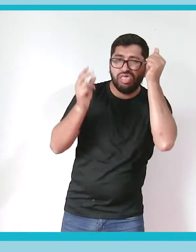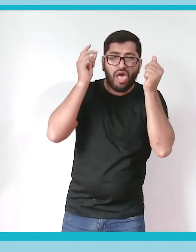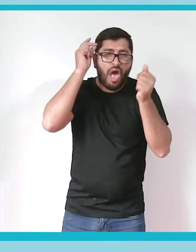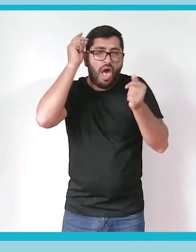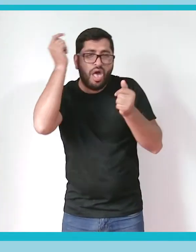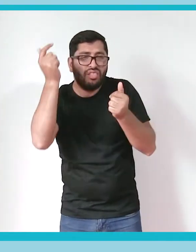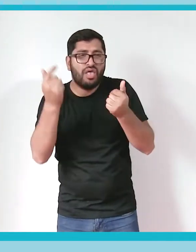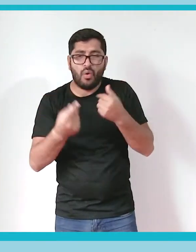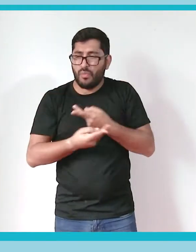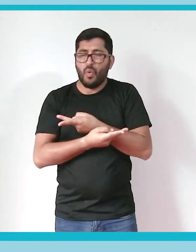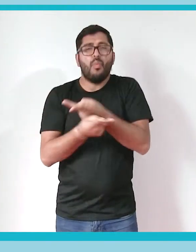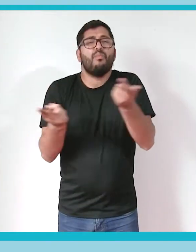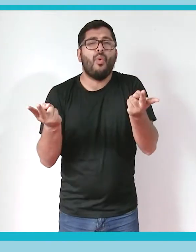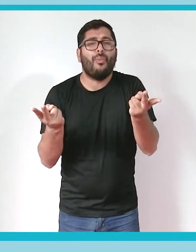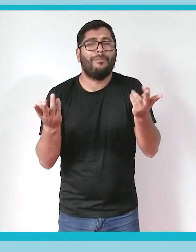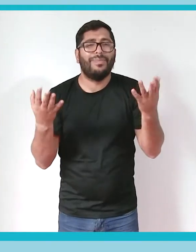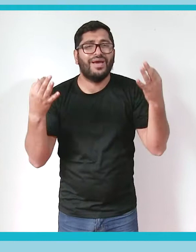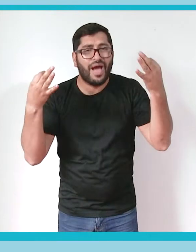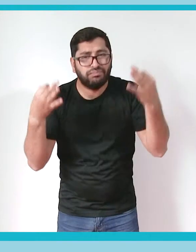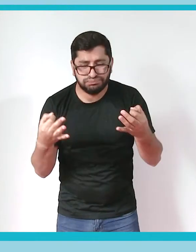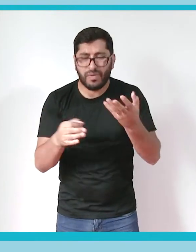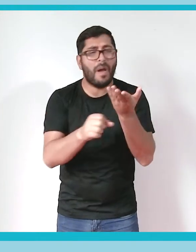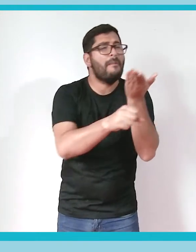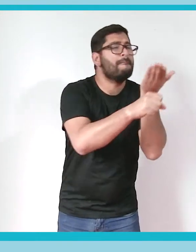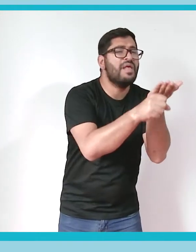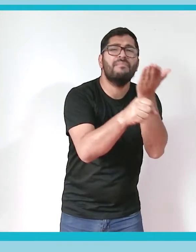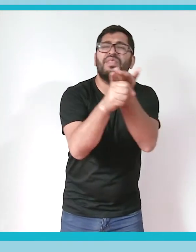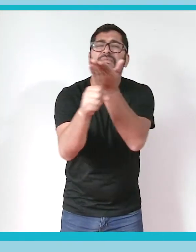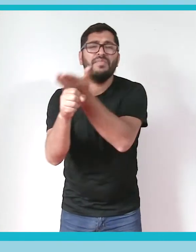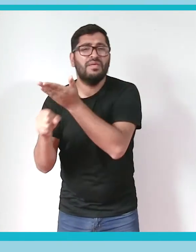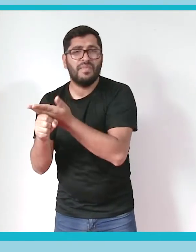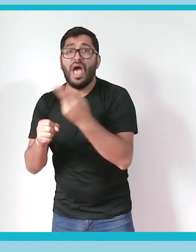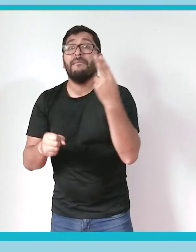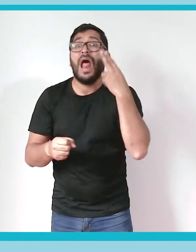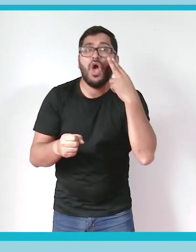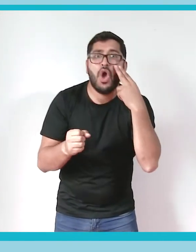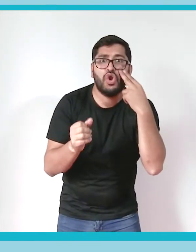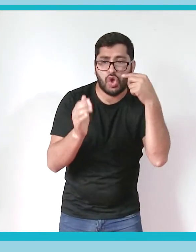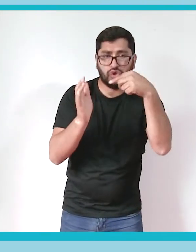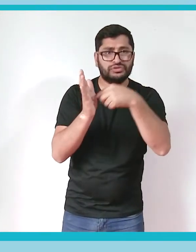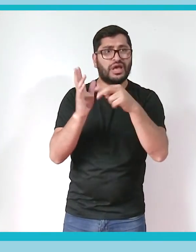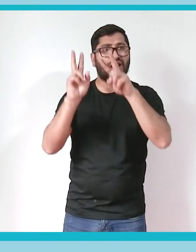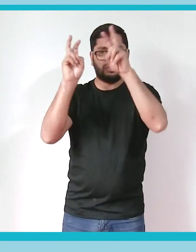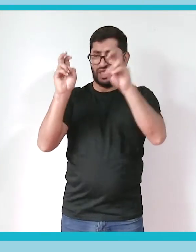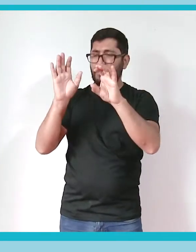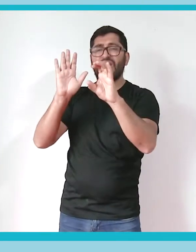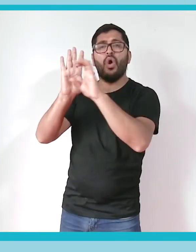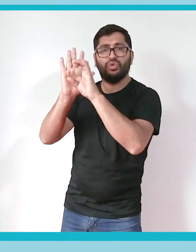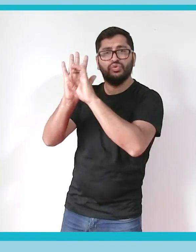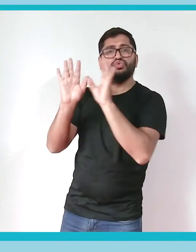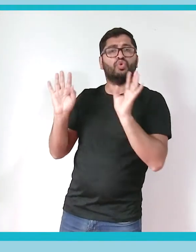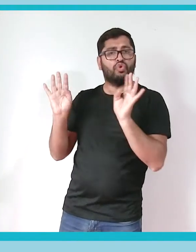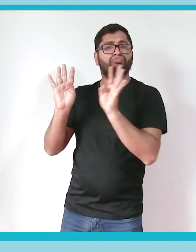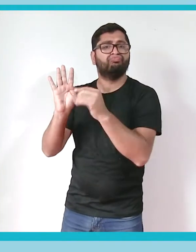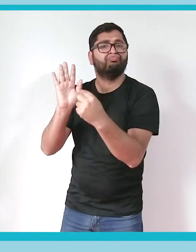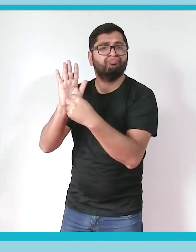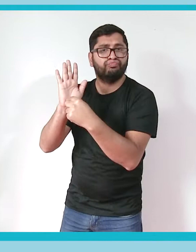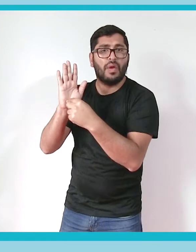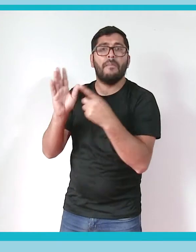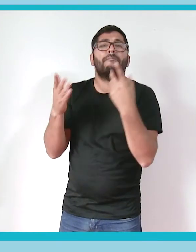una iniciativa popular en la que pedíamos el